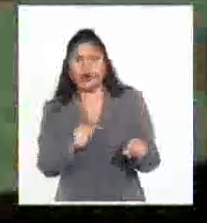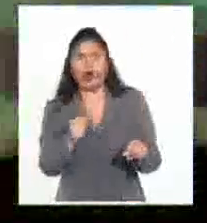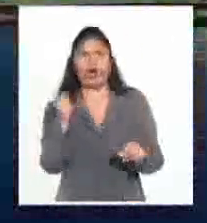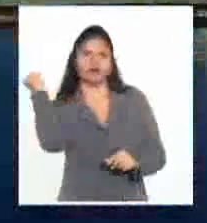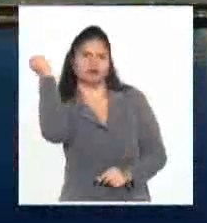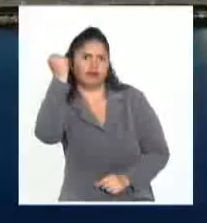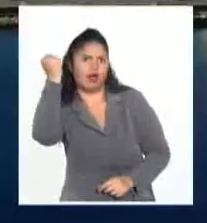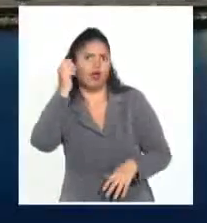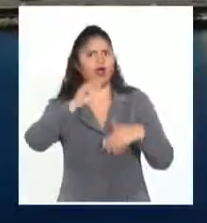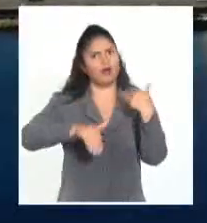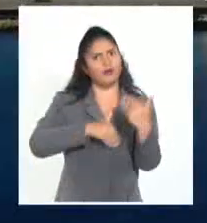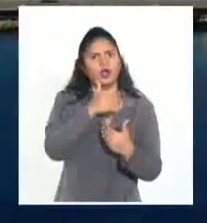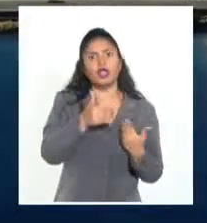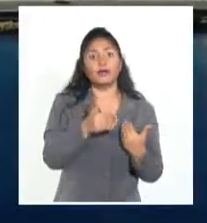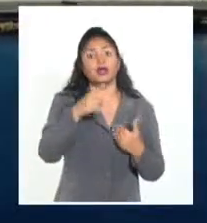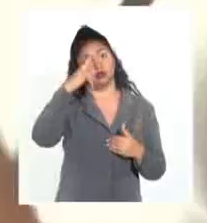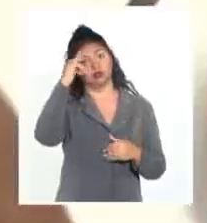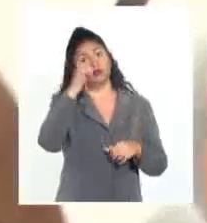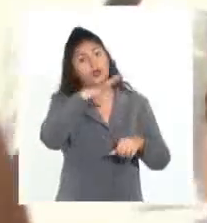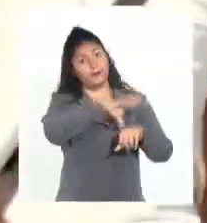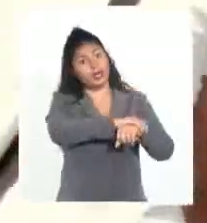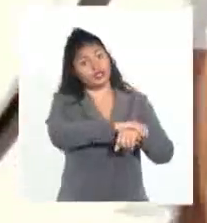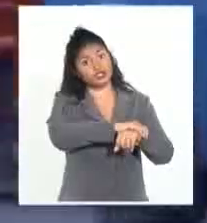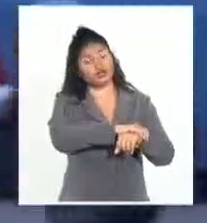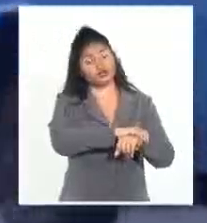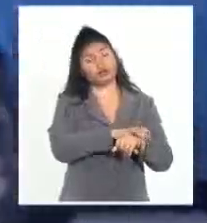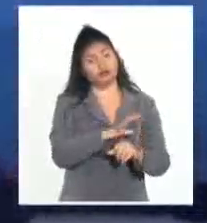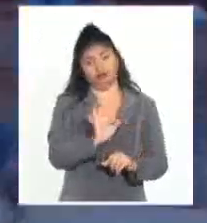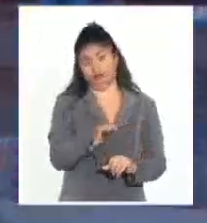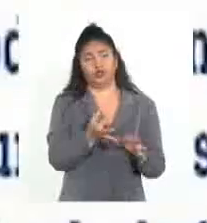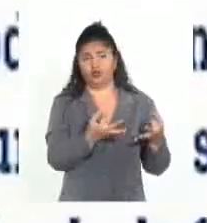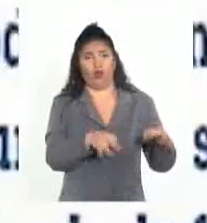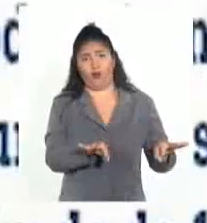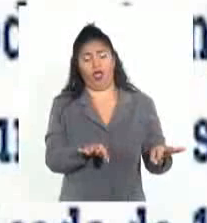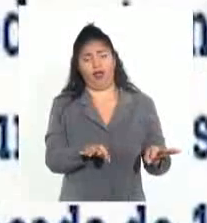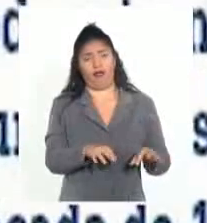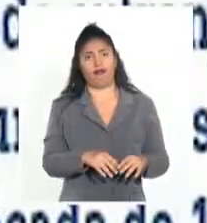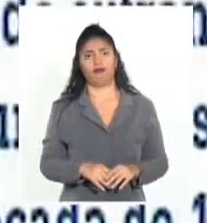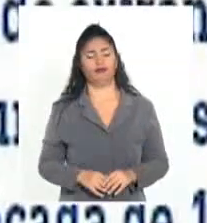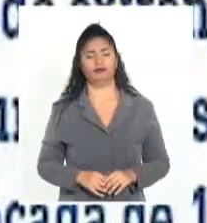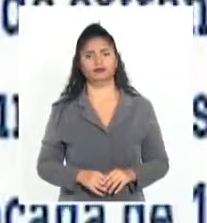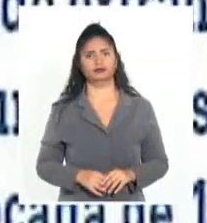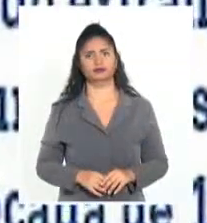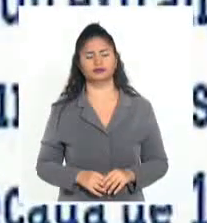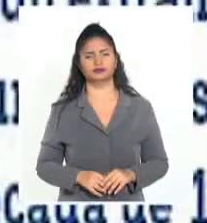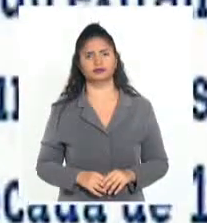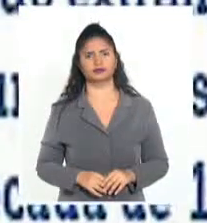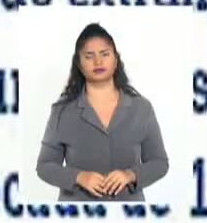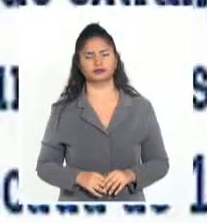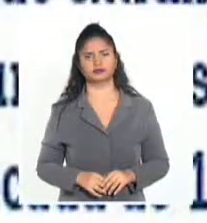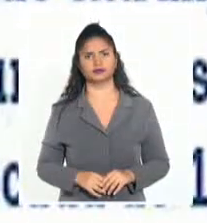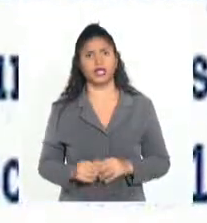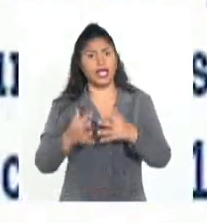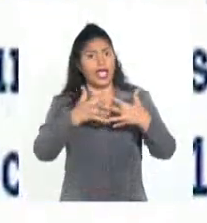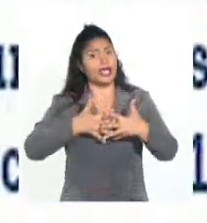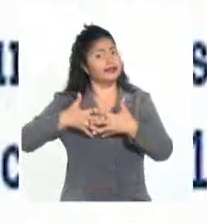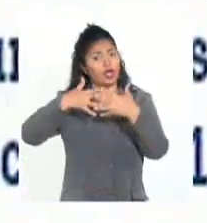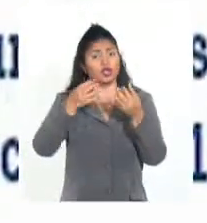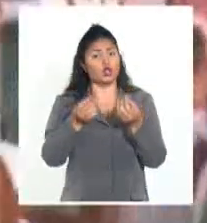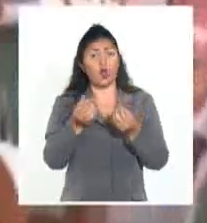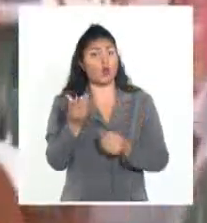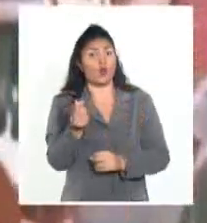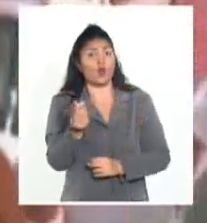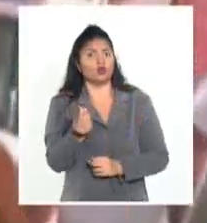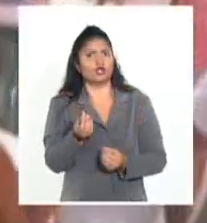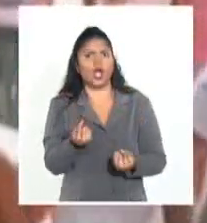muertos cubanos y 2.099 mutilados y personas con discapacidad víctimas del terrorismo de Estado contra nuestro pueblo nos recuerdan en